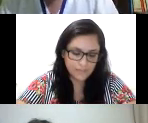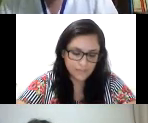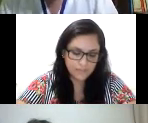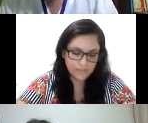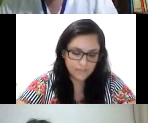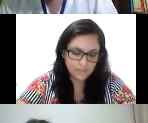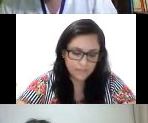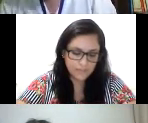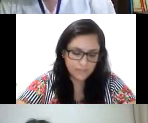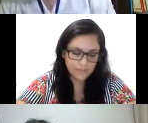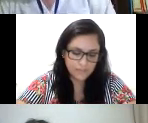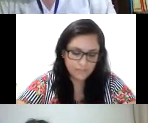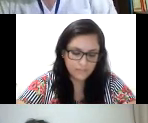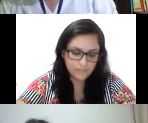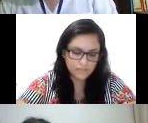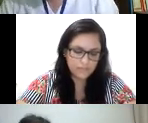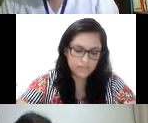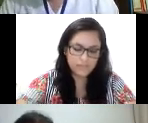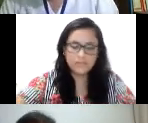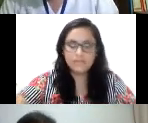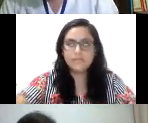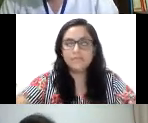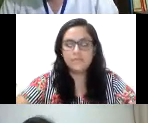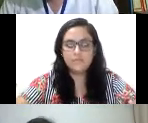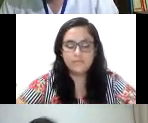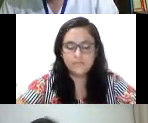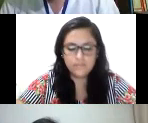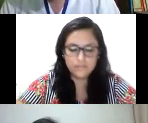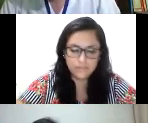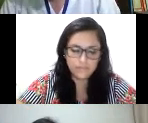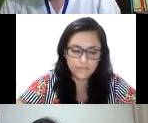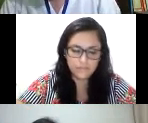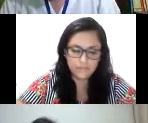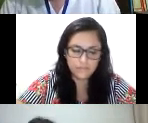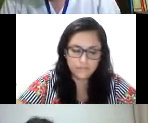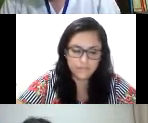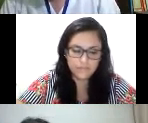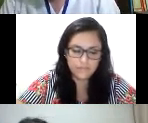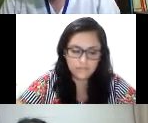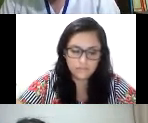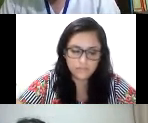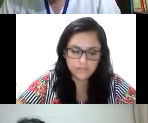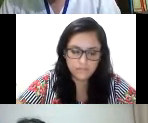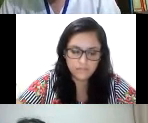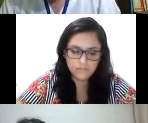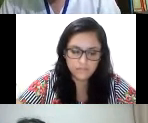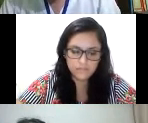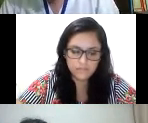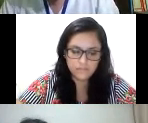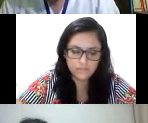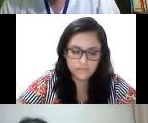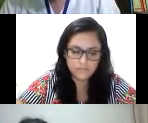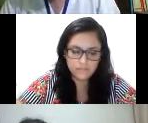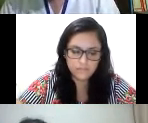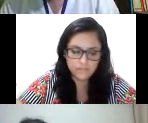tonicidad muscular, ¿no? Entonces, acá vemos cómo se va trabajando, ¿no? Algunos ejercicios que hemos trabajado en